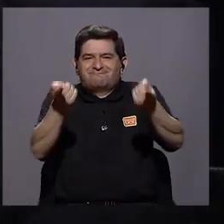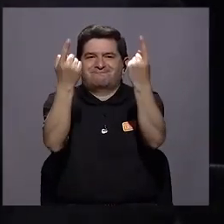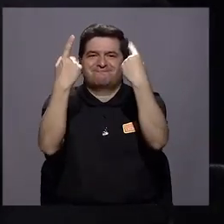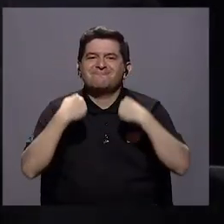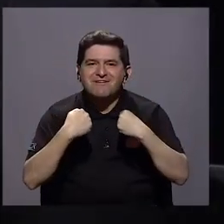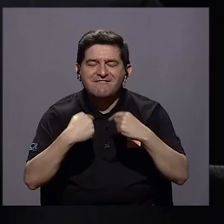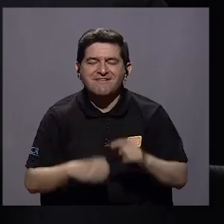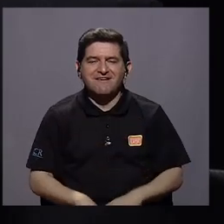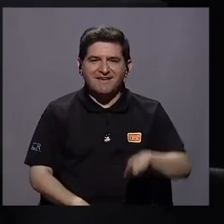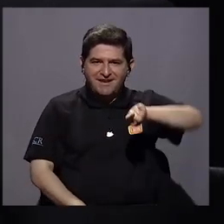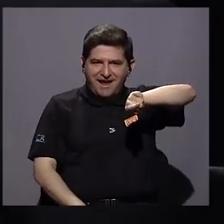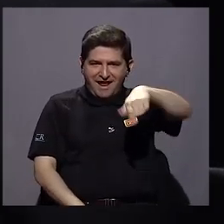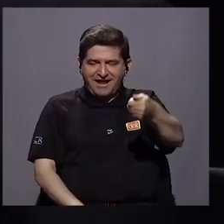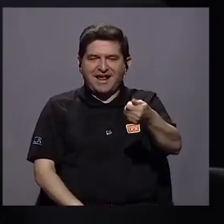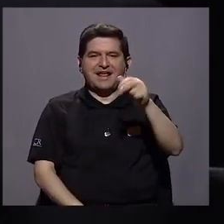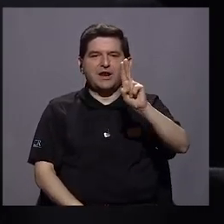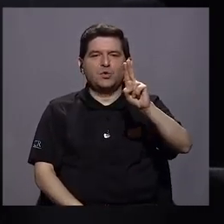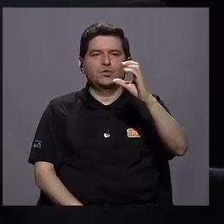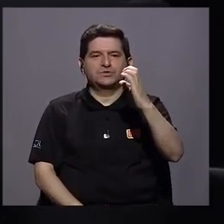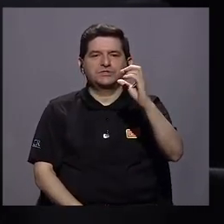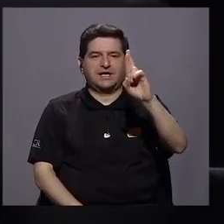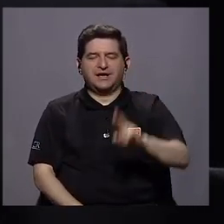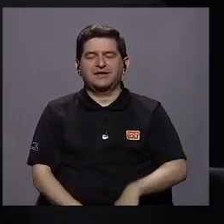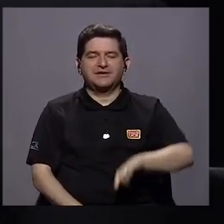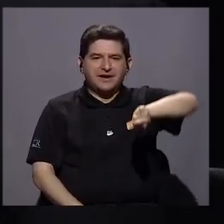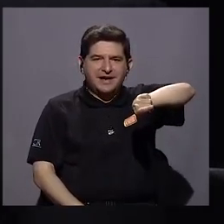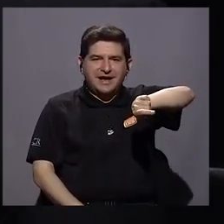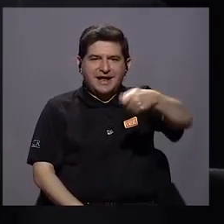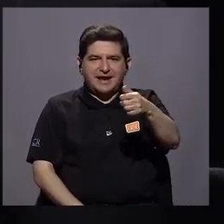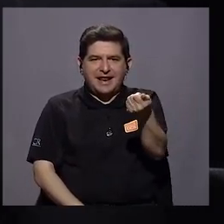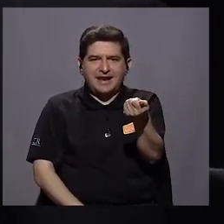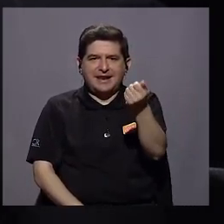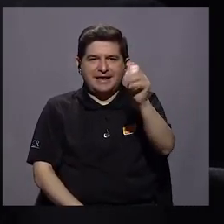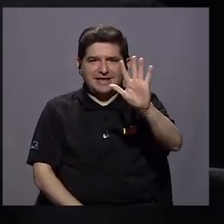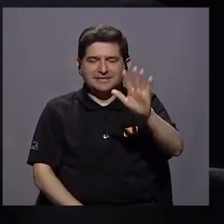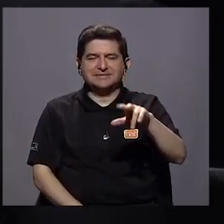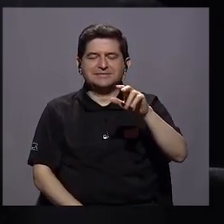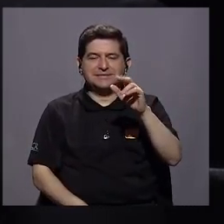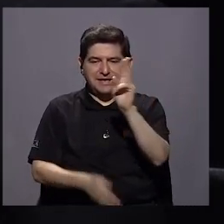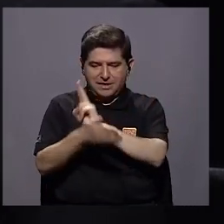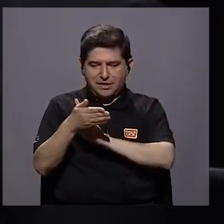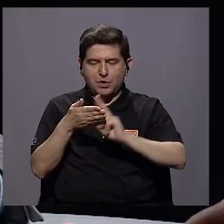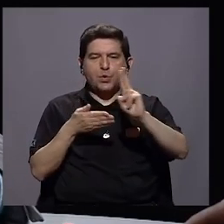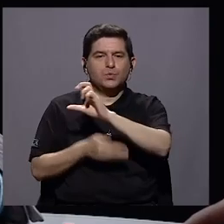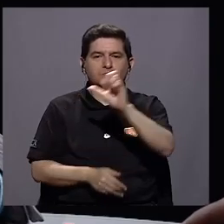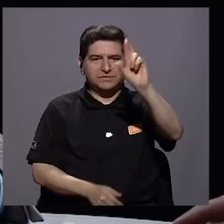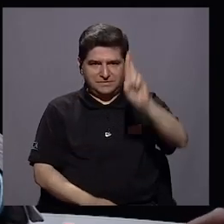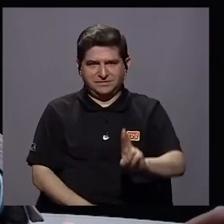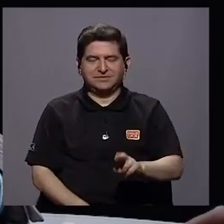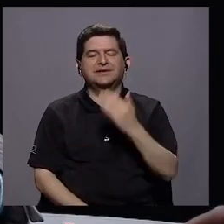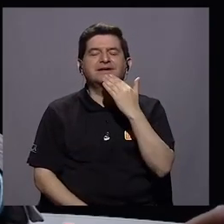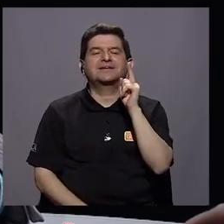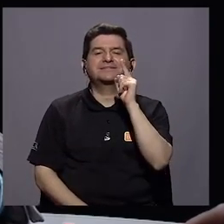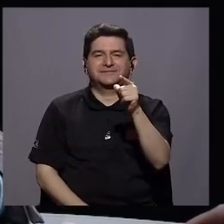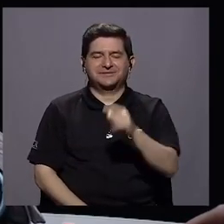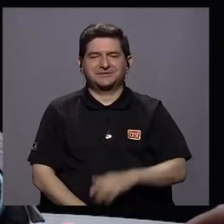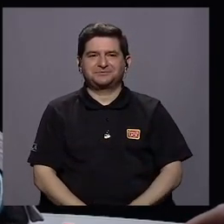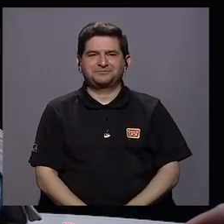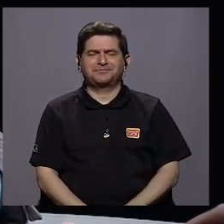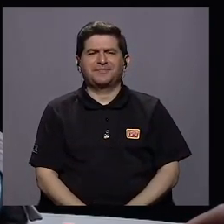aquí en el canal UCR, canal 15 UCR de la Universidad de Costa Rica. Muchísimas gracias a ustedes más